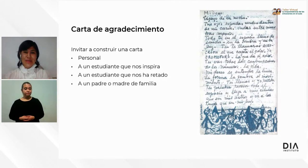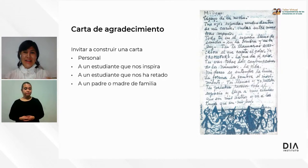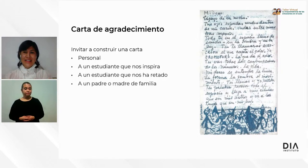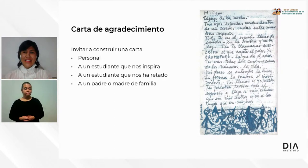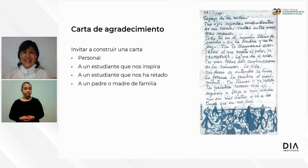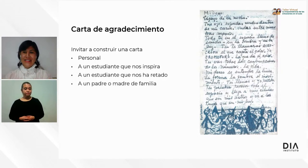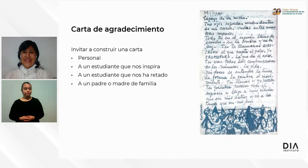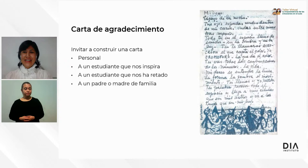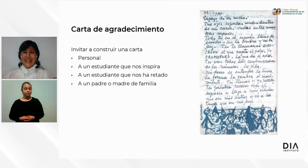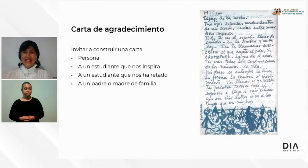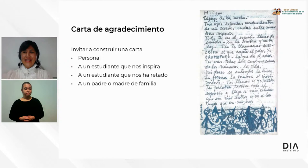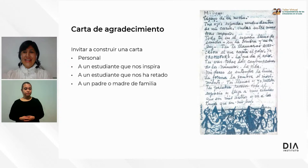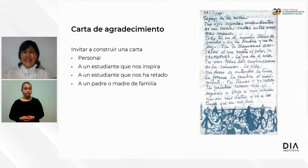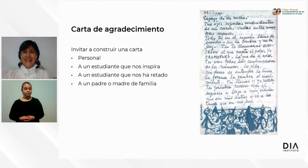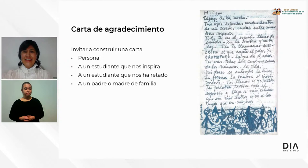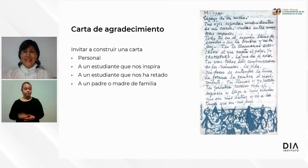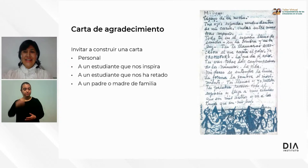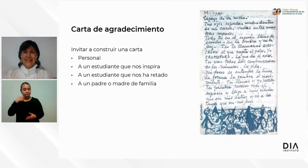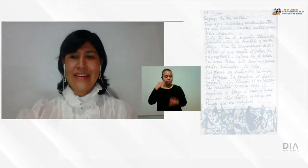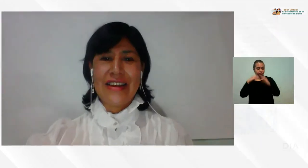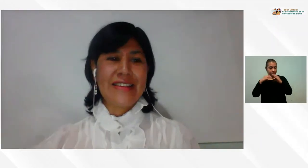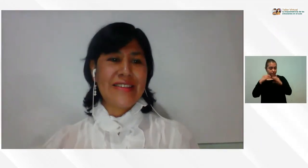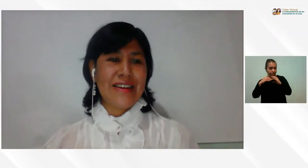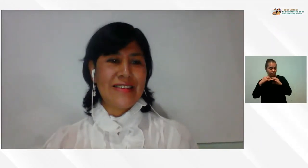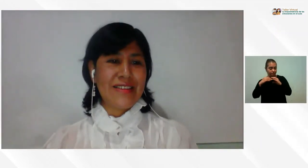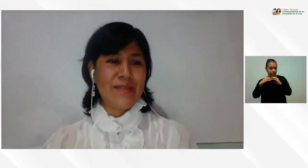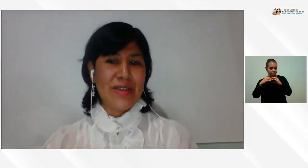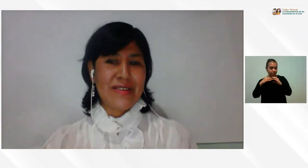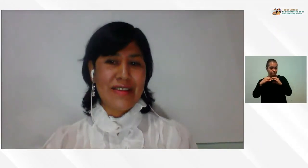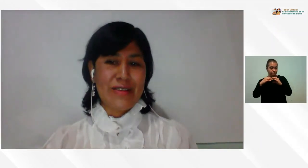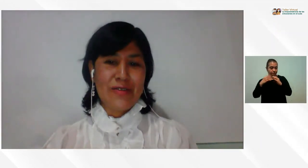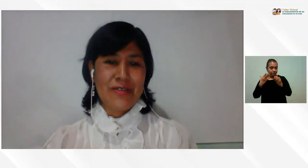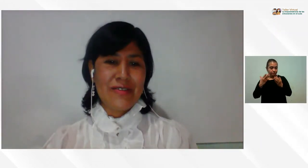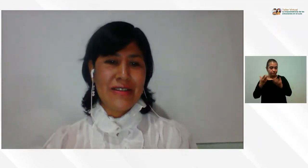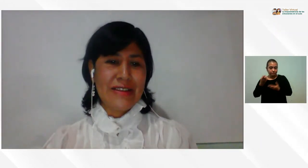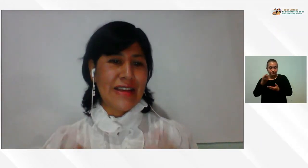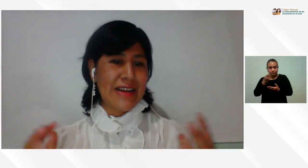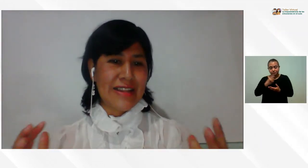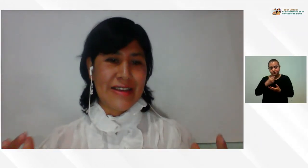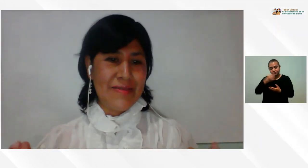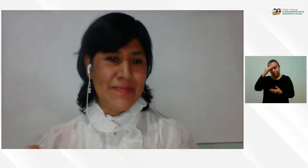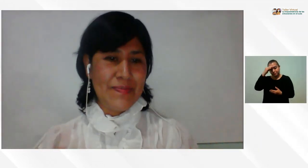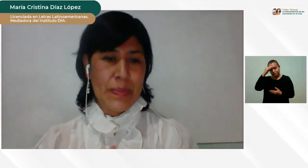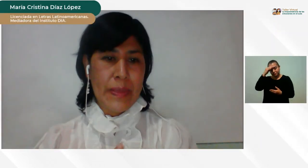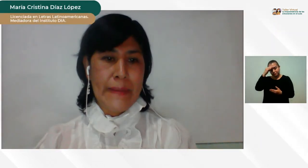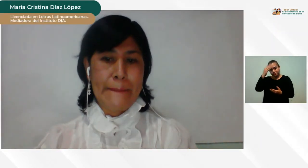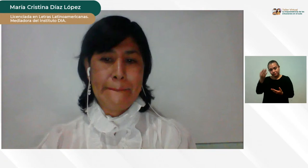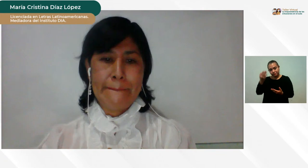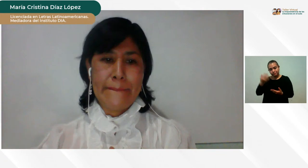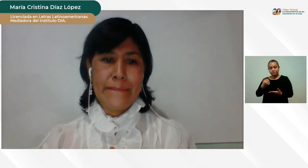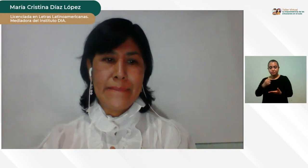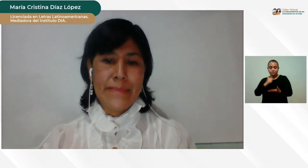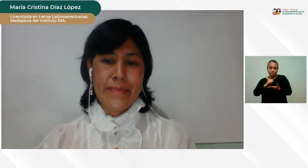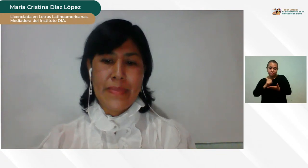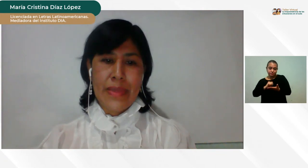pedirles que pongan en el chat qué les deja sentir pensando esta carta.